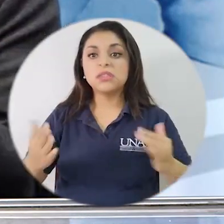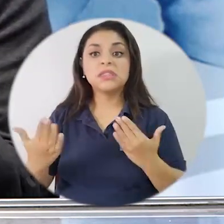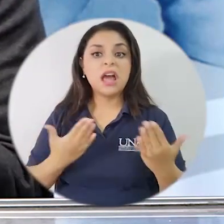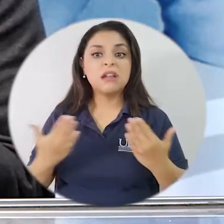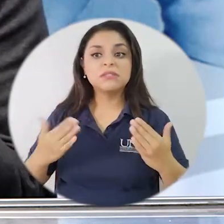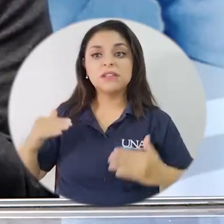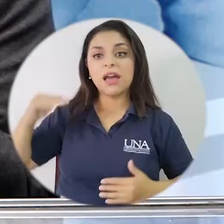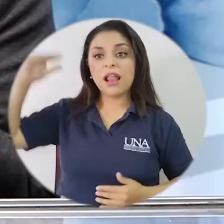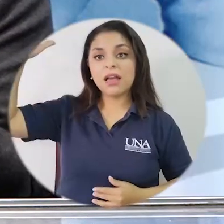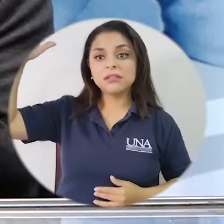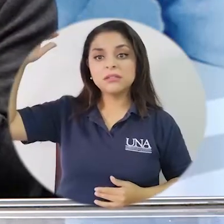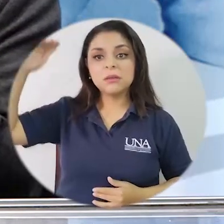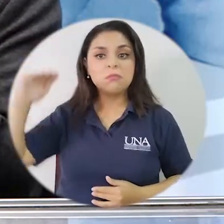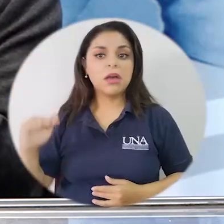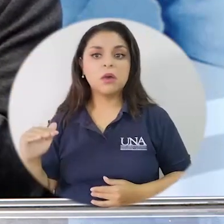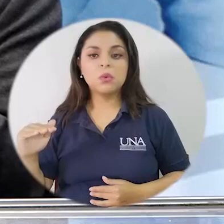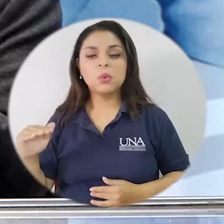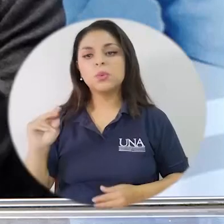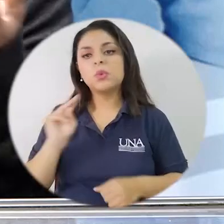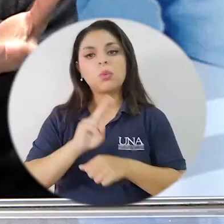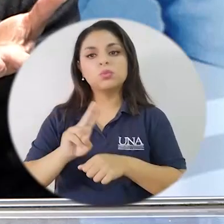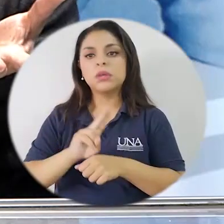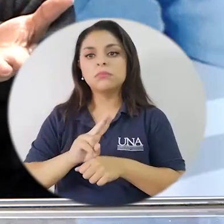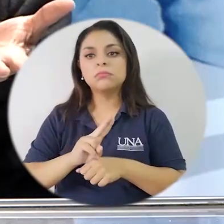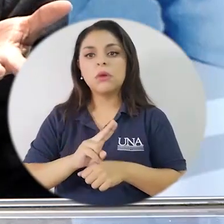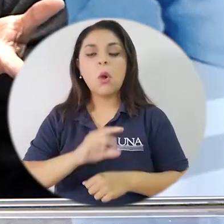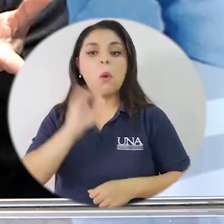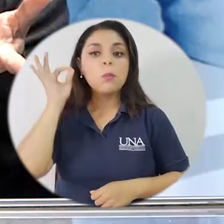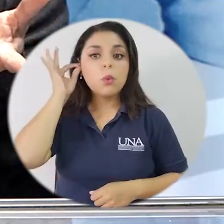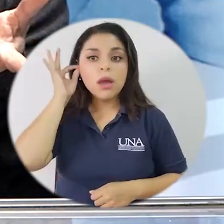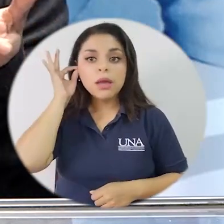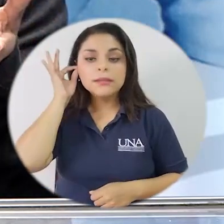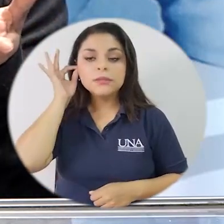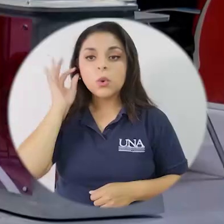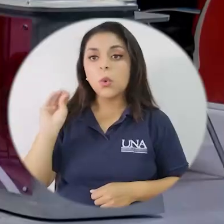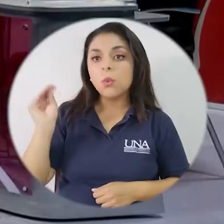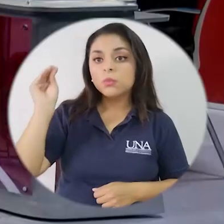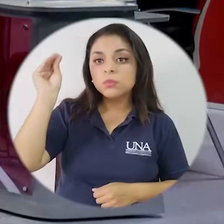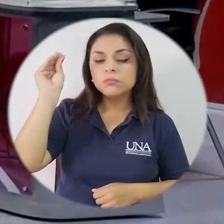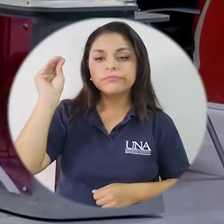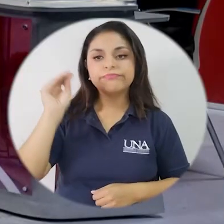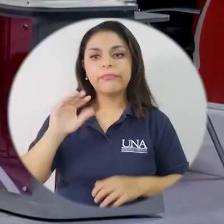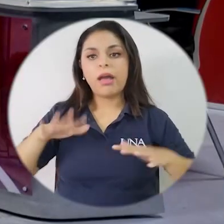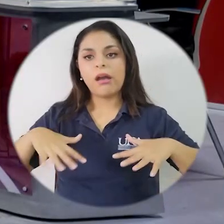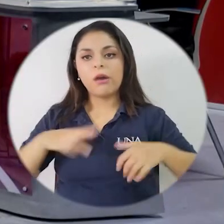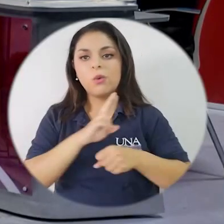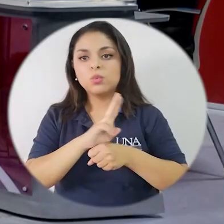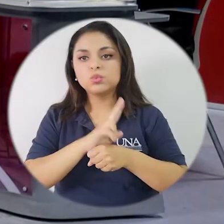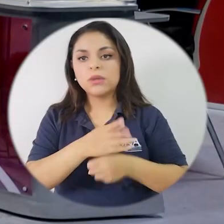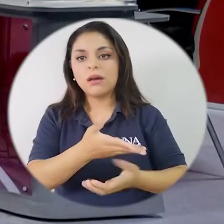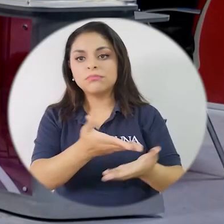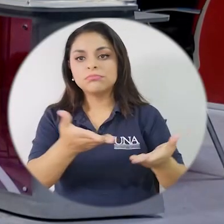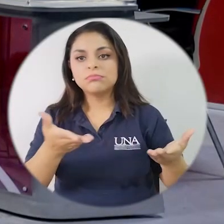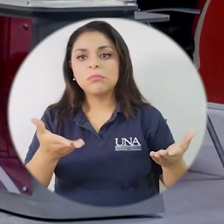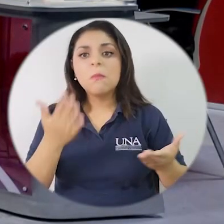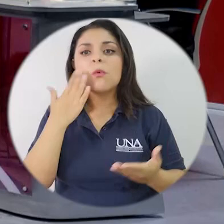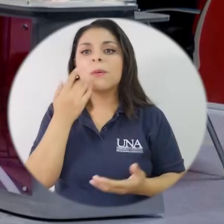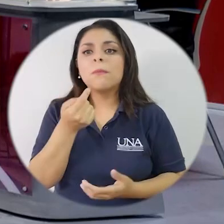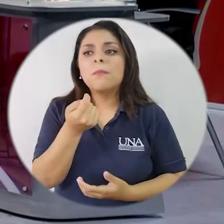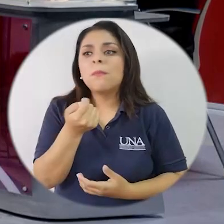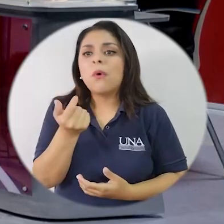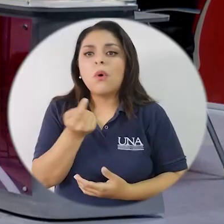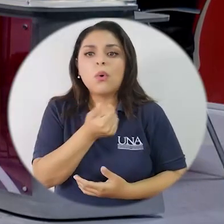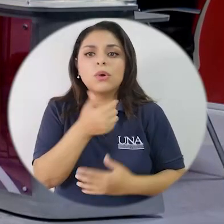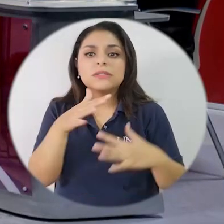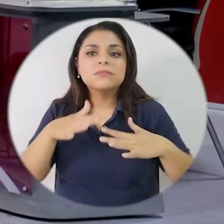y los más pequeños no lo van usando, o las Ujú. mujeres o las niñas o los adolescentes no lo usan. Entonces, al haber poco espacio